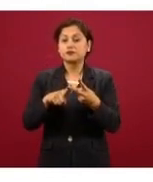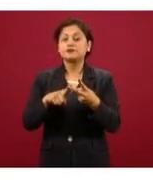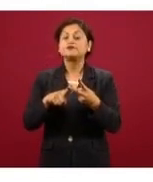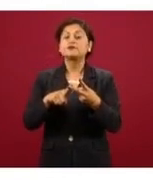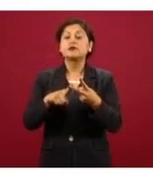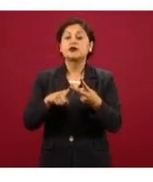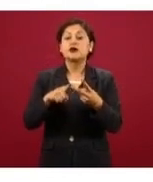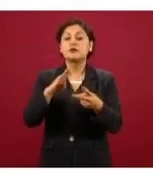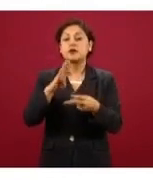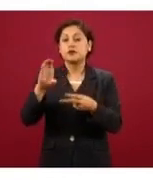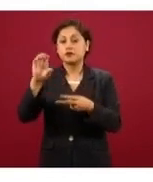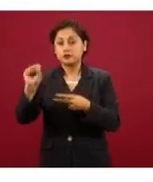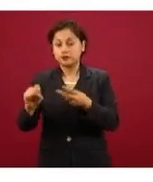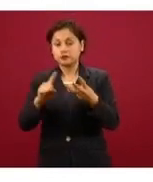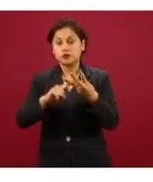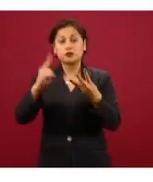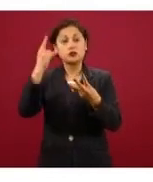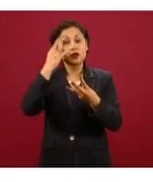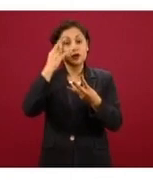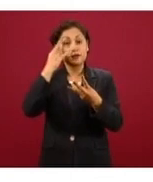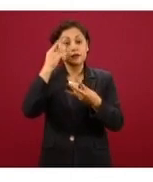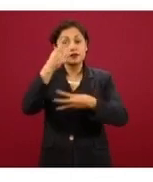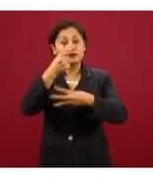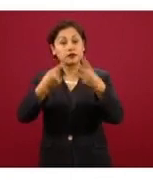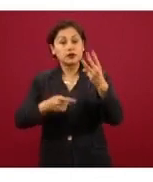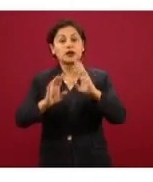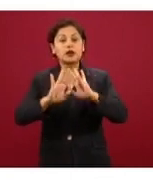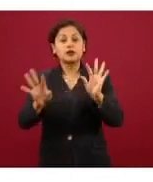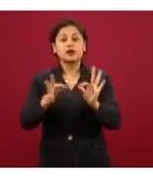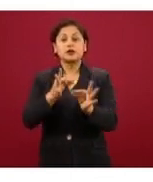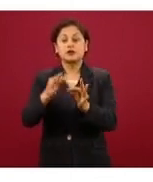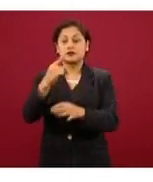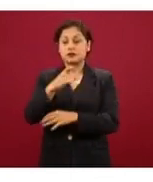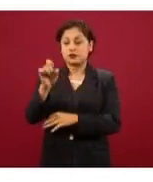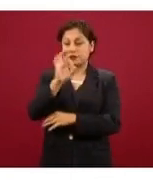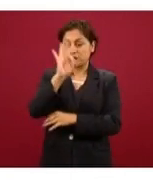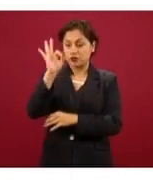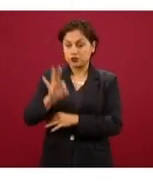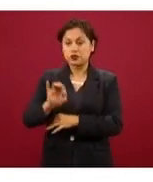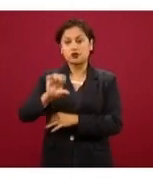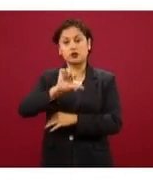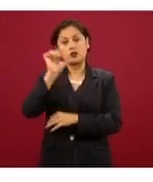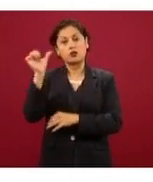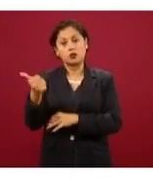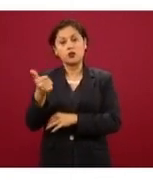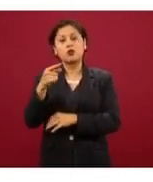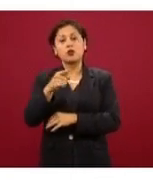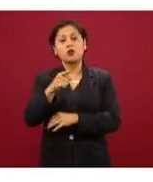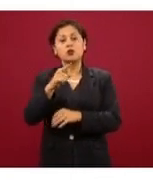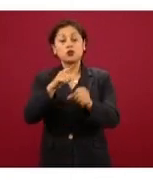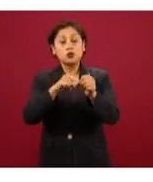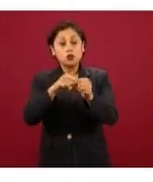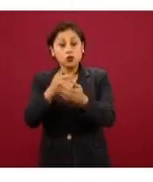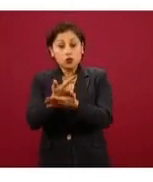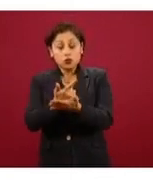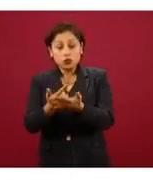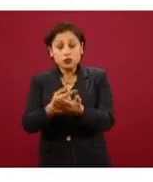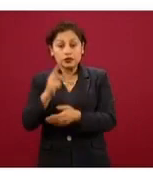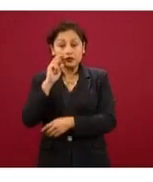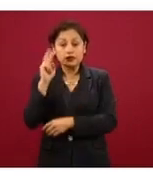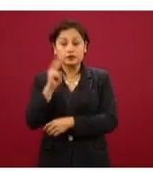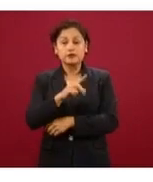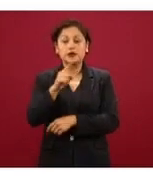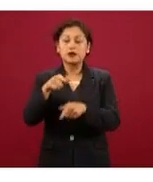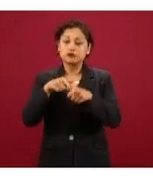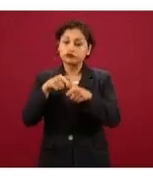Sur, Campeche, etcétera, se tiene ya al 100% y lo otro sigue en progreso. Lo que está todavía en gris es lo que va a progresar a lo largo del año y